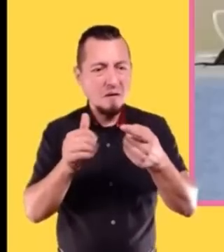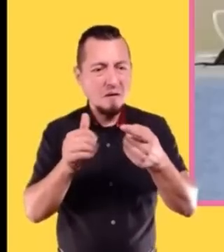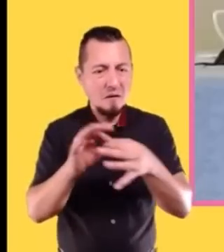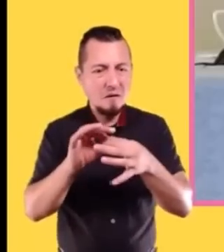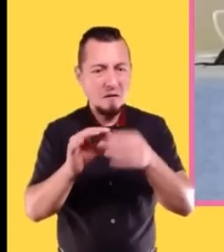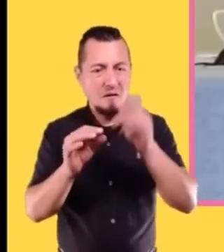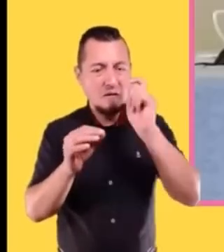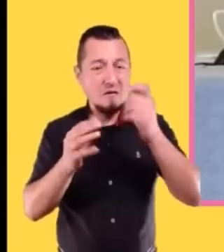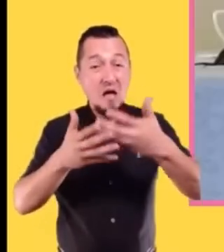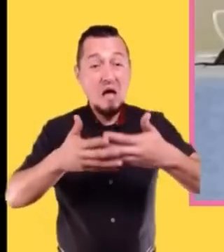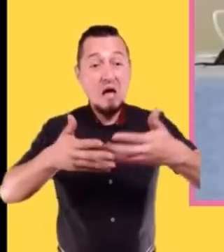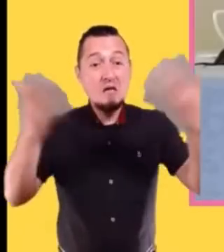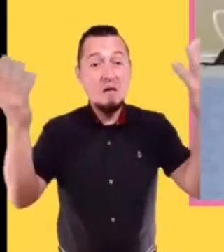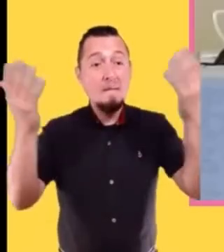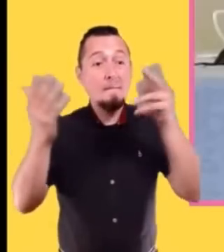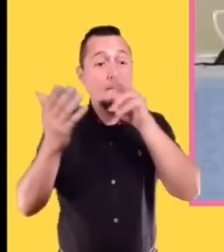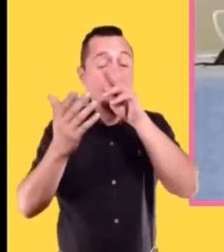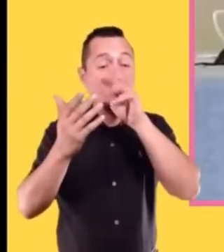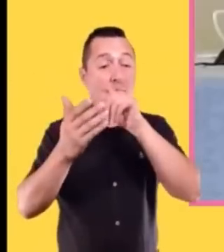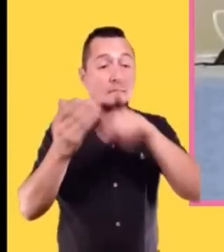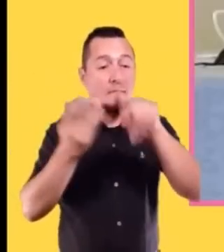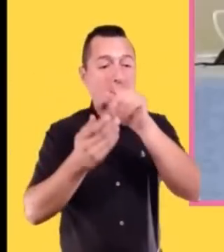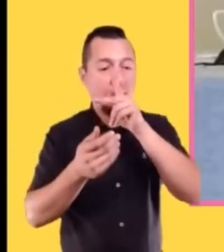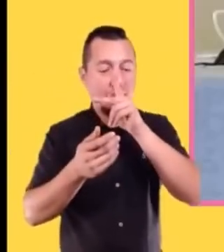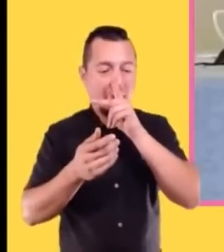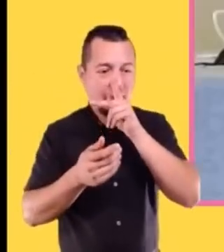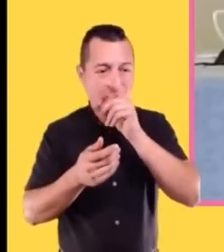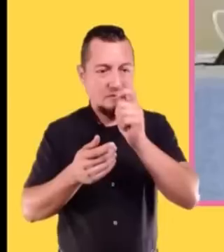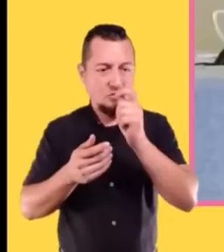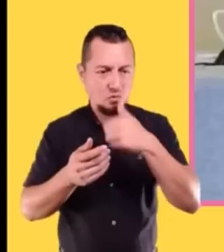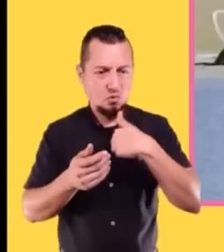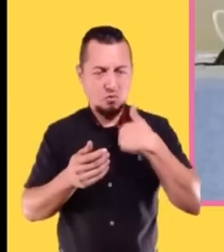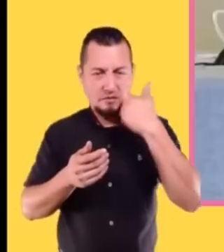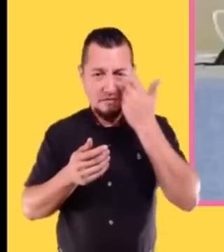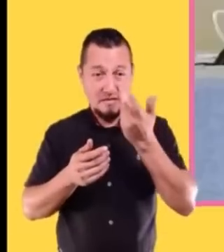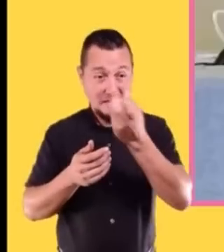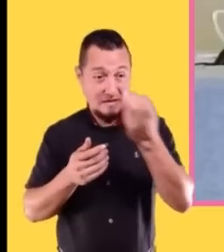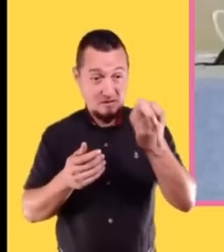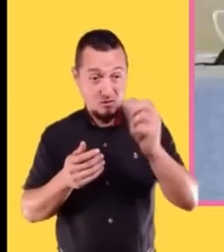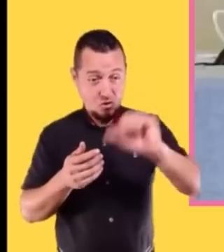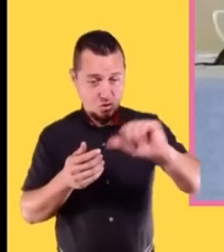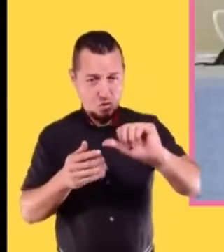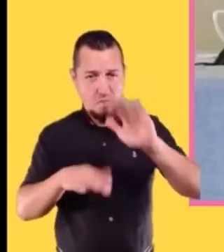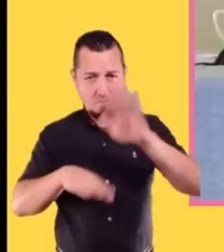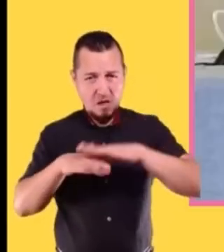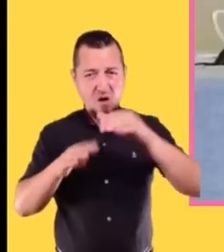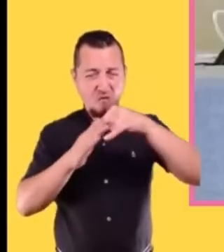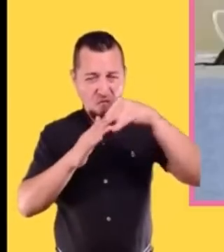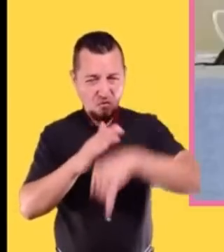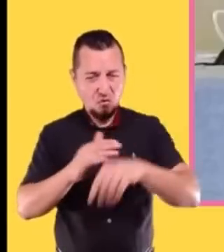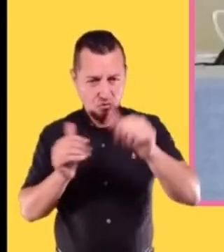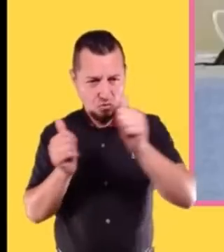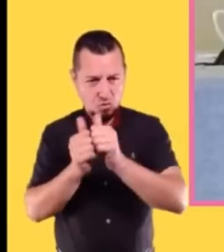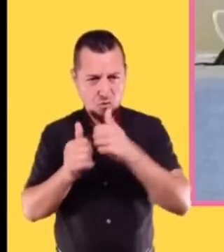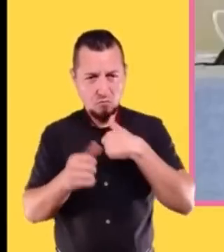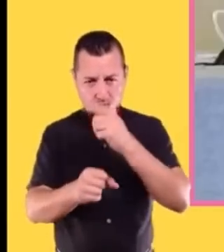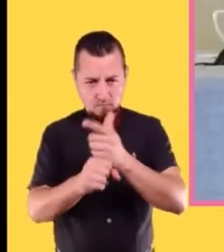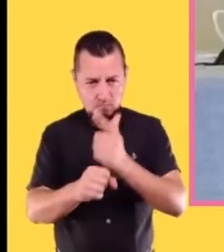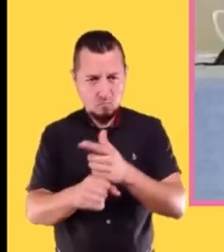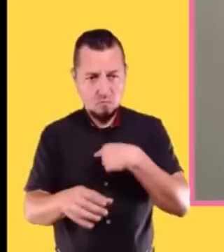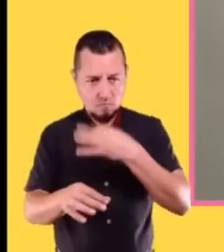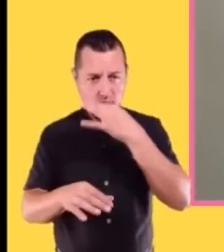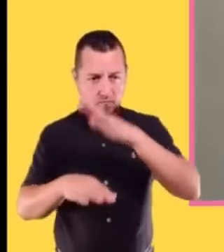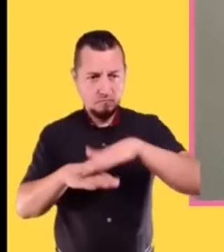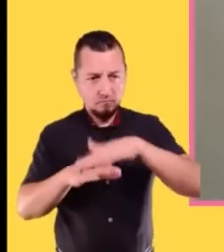gran preocupación de los papás. Yo adelantaría una cosa, a reserva de pasarles un detalle de lo que nosotros identificamos, para hacerlo